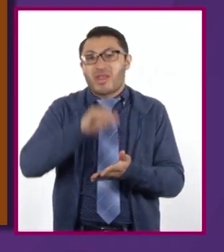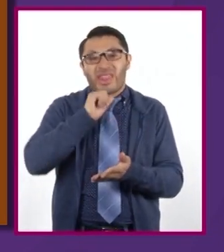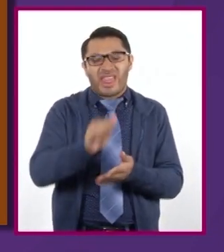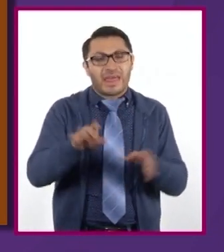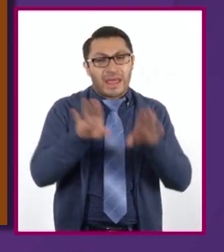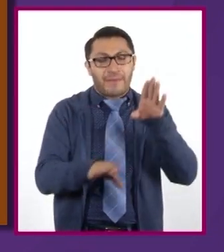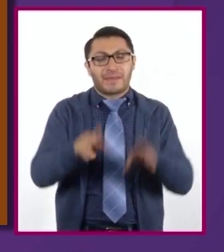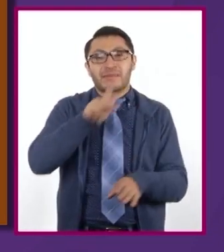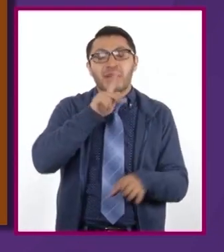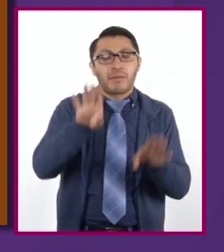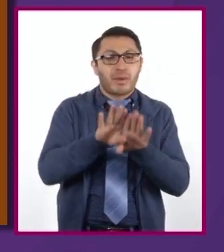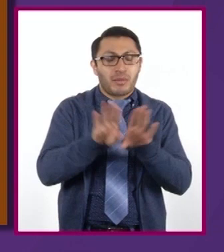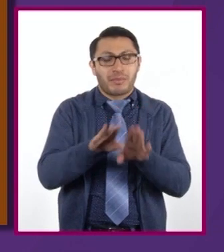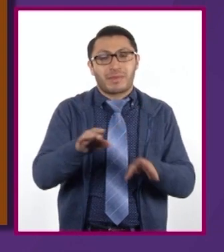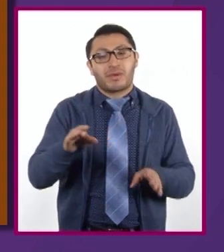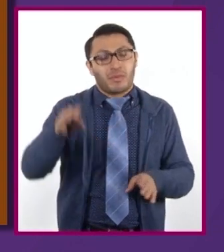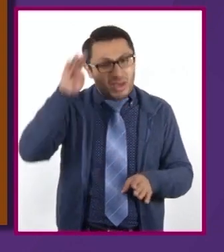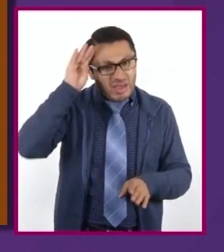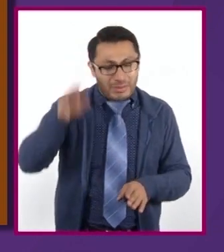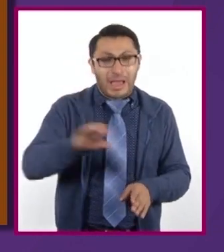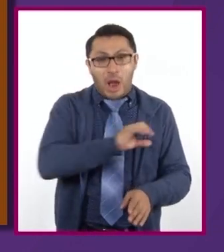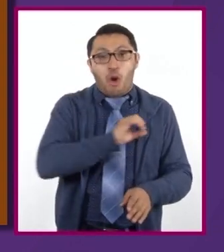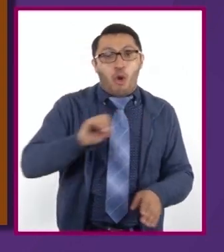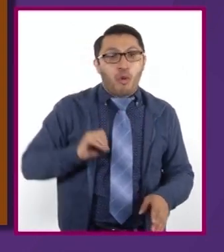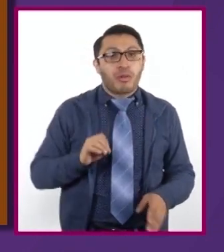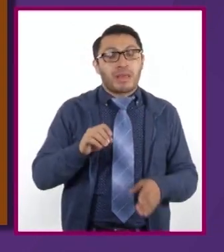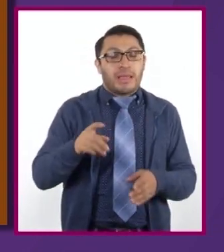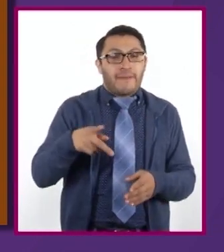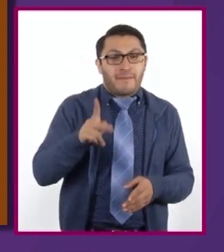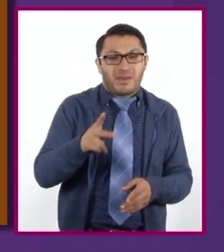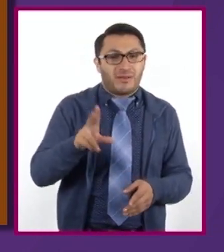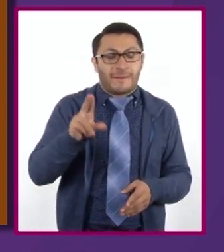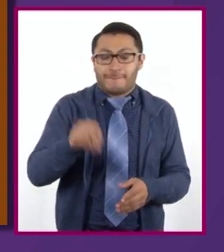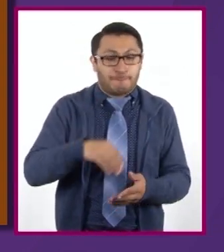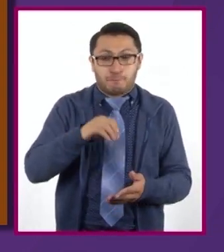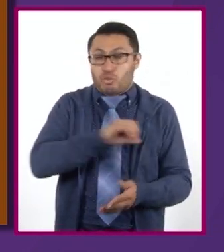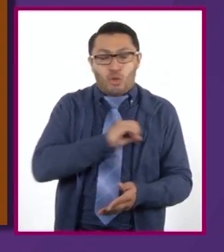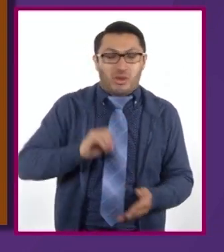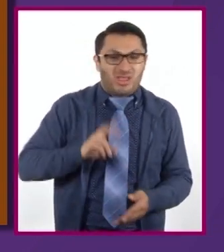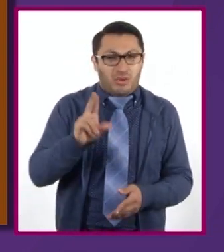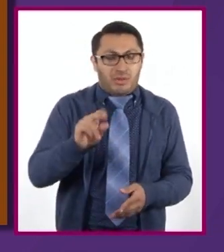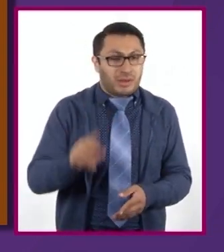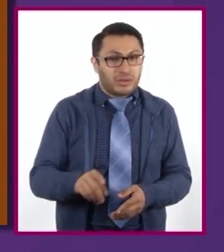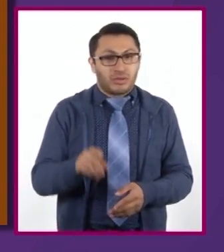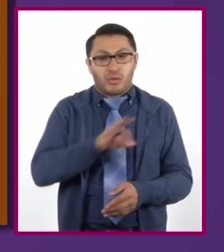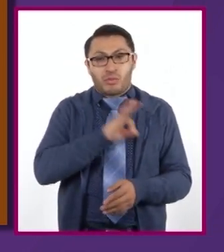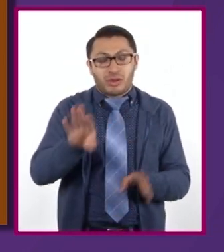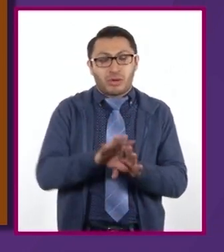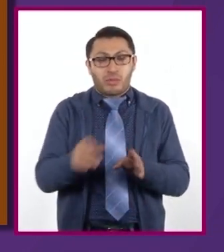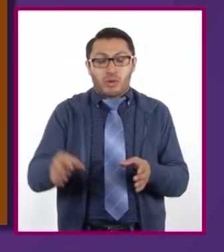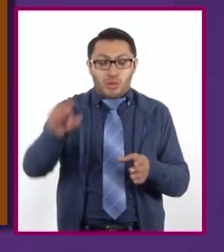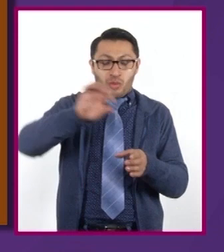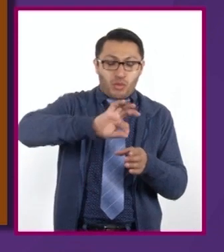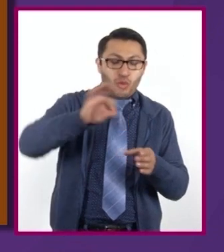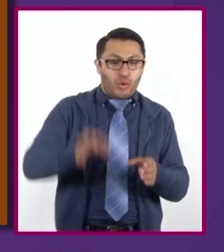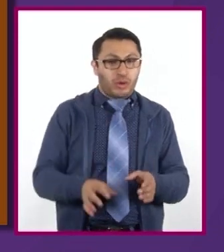papás piensan que sí te obligan y todo. O ya me dicen, no, es que no es que te obliguen necesariamente, pues te lo pueden echar en una